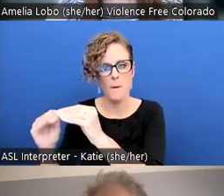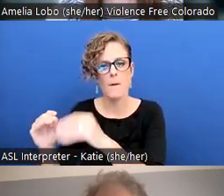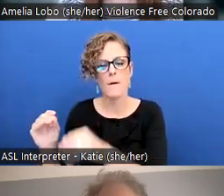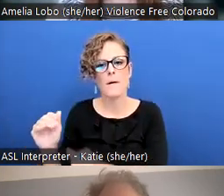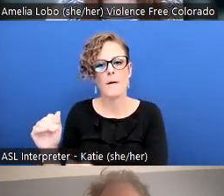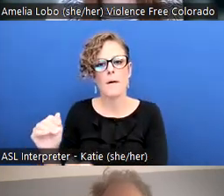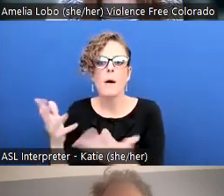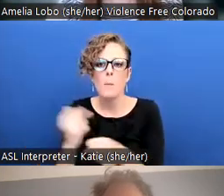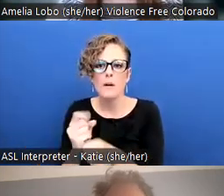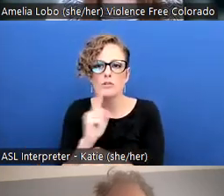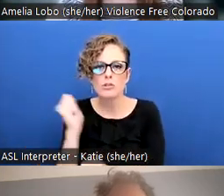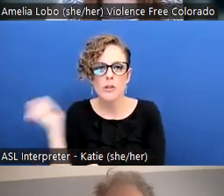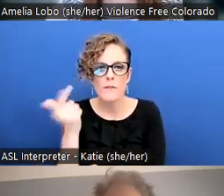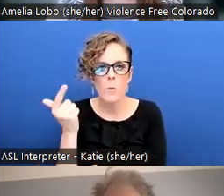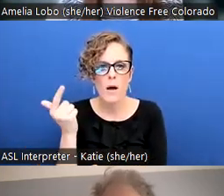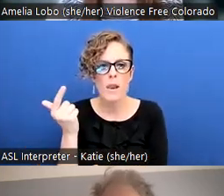capacitaciones.